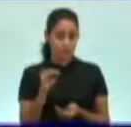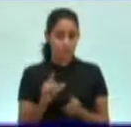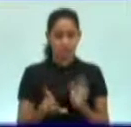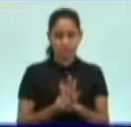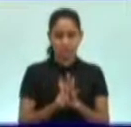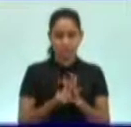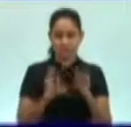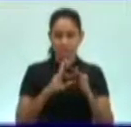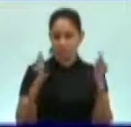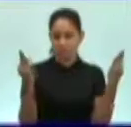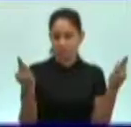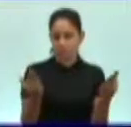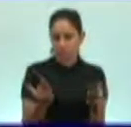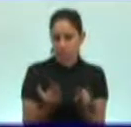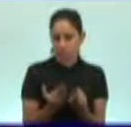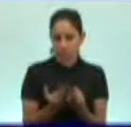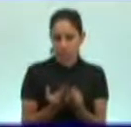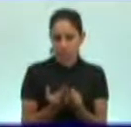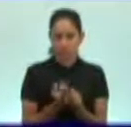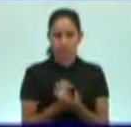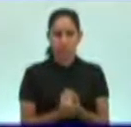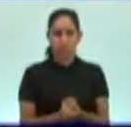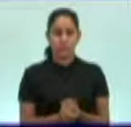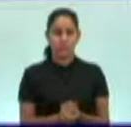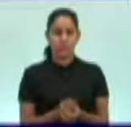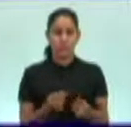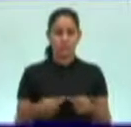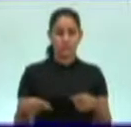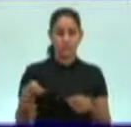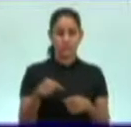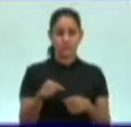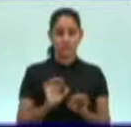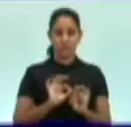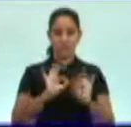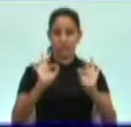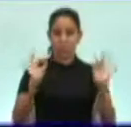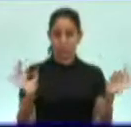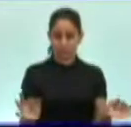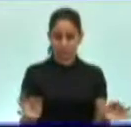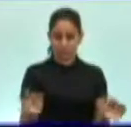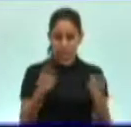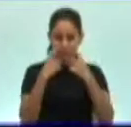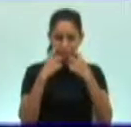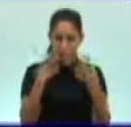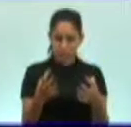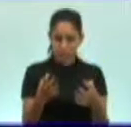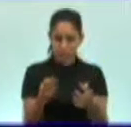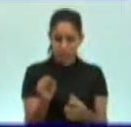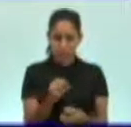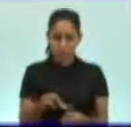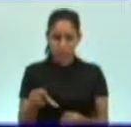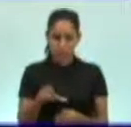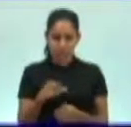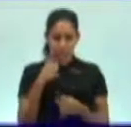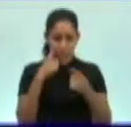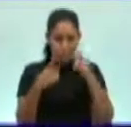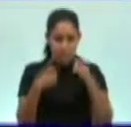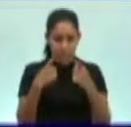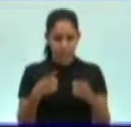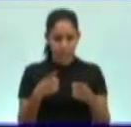familias, al ser consideradas la célula fundamental de la sociedad, debe velar y